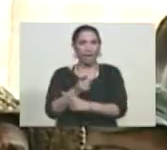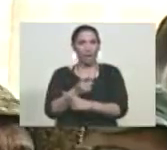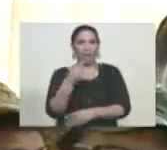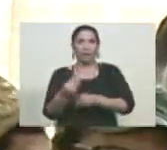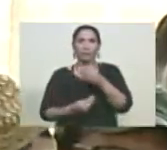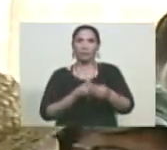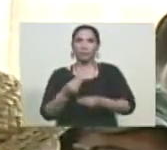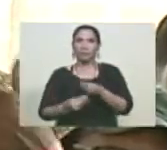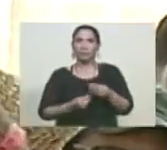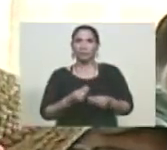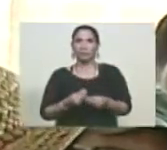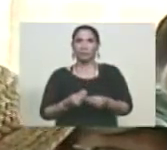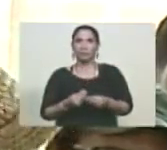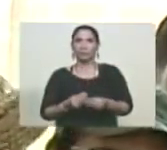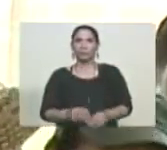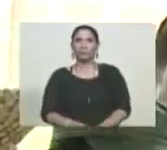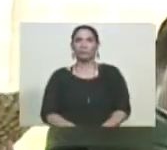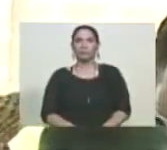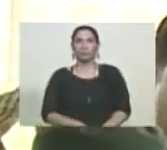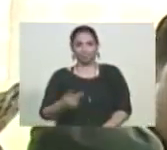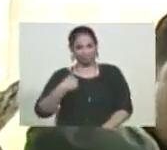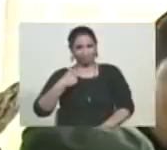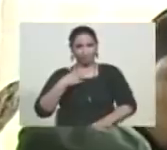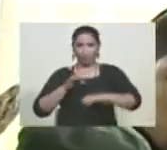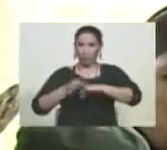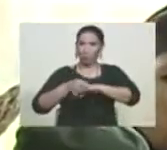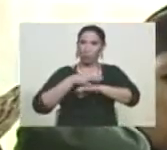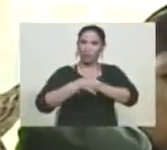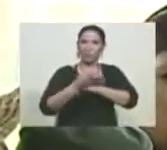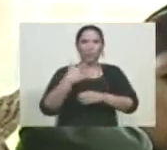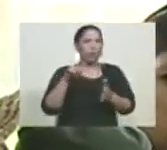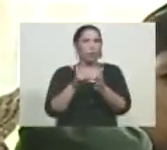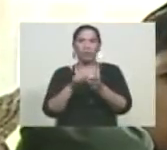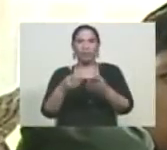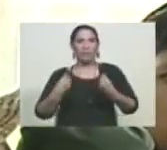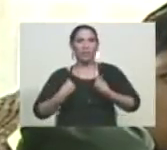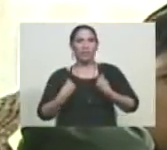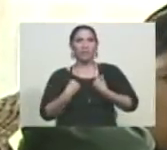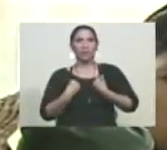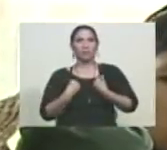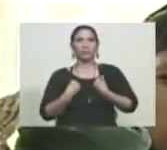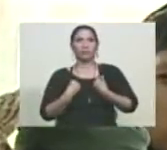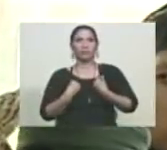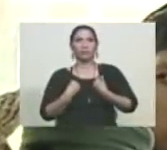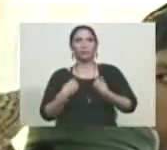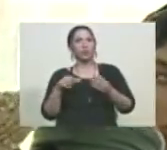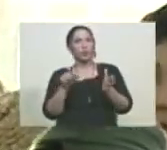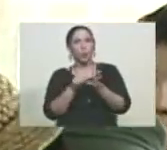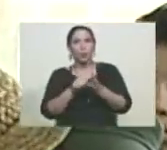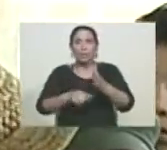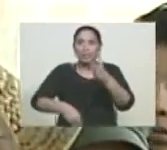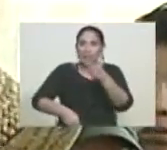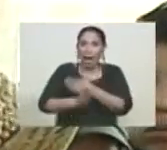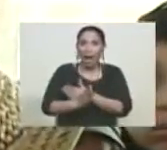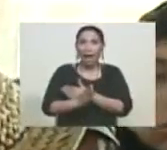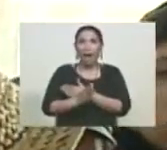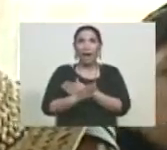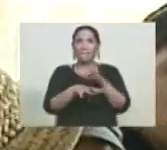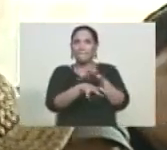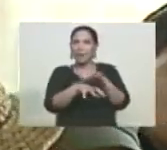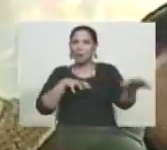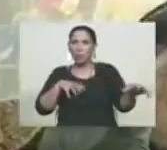Y venimos por mi municipio, donde vivo, Francisco Javier Pulgar, donde sale la mayoría del